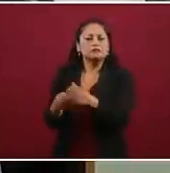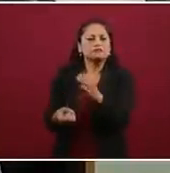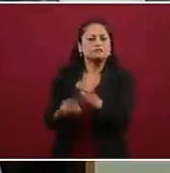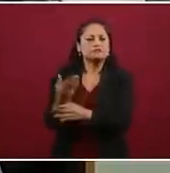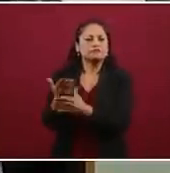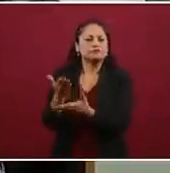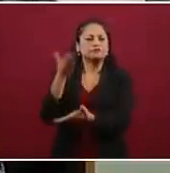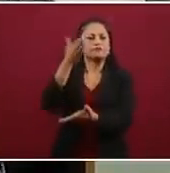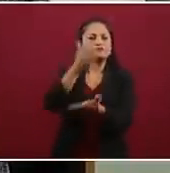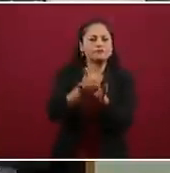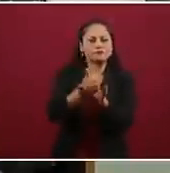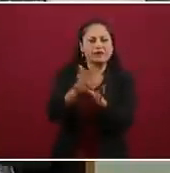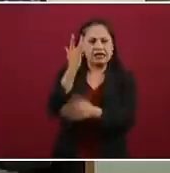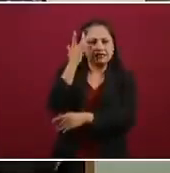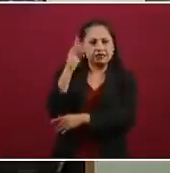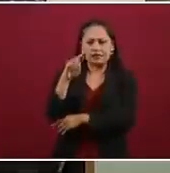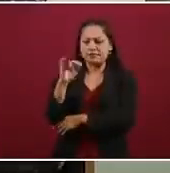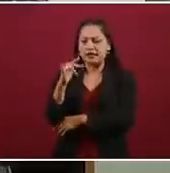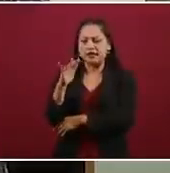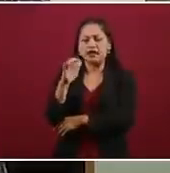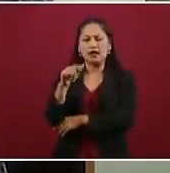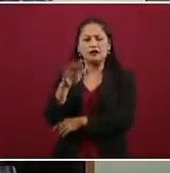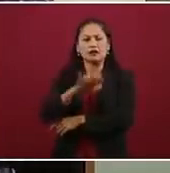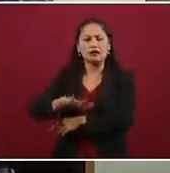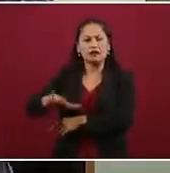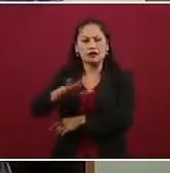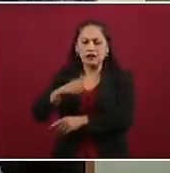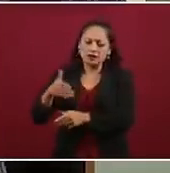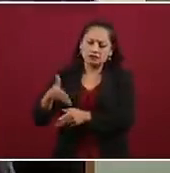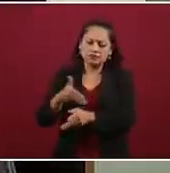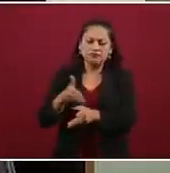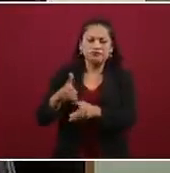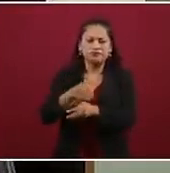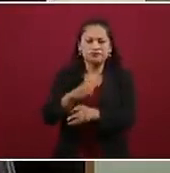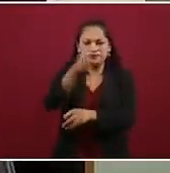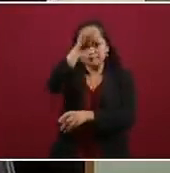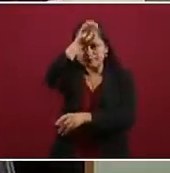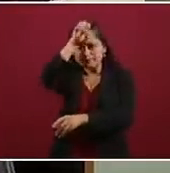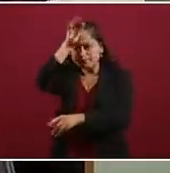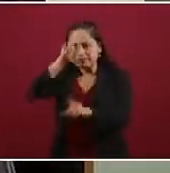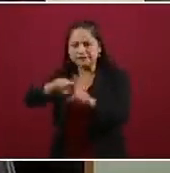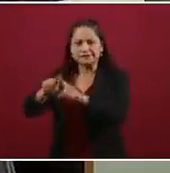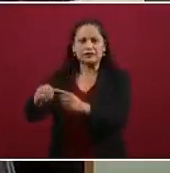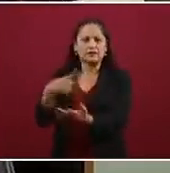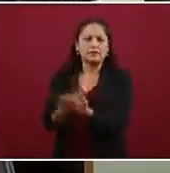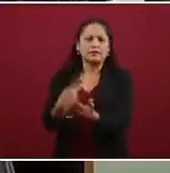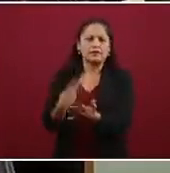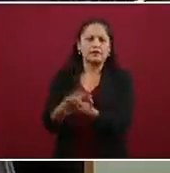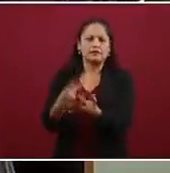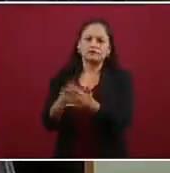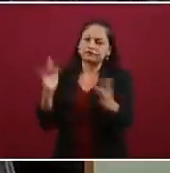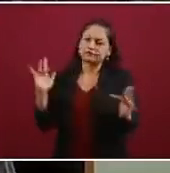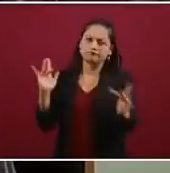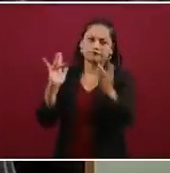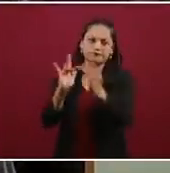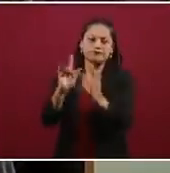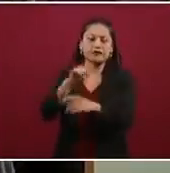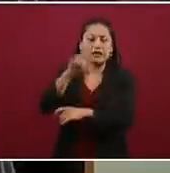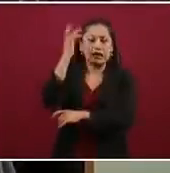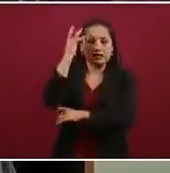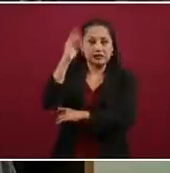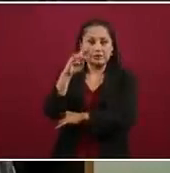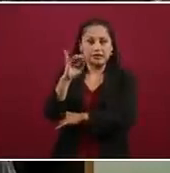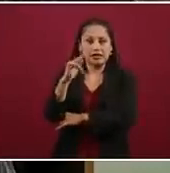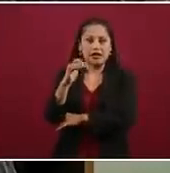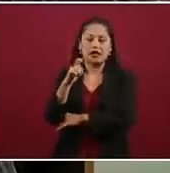Plata, que comunica al centro de la Nueva España con los minerales del norte. San Miguel tiene una gran importancia comercial